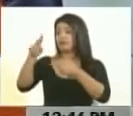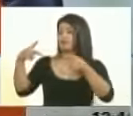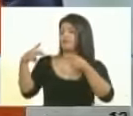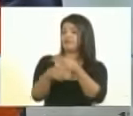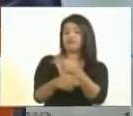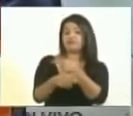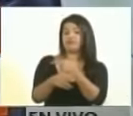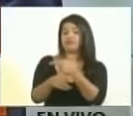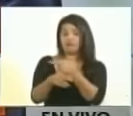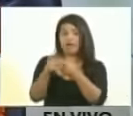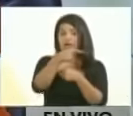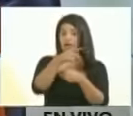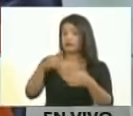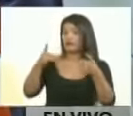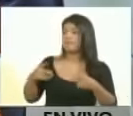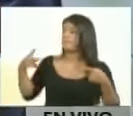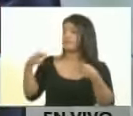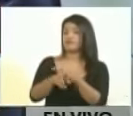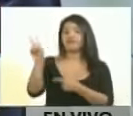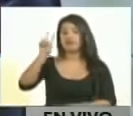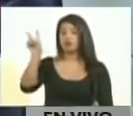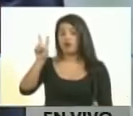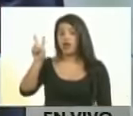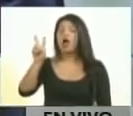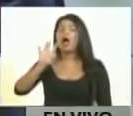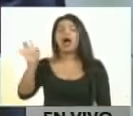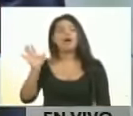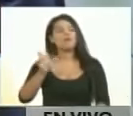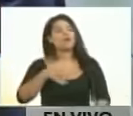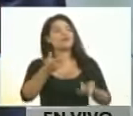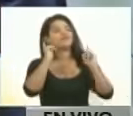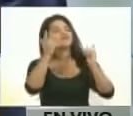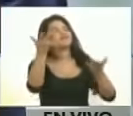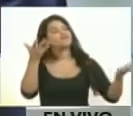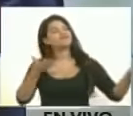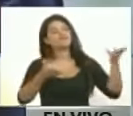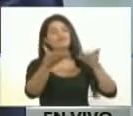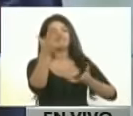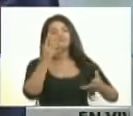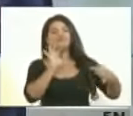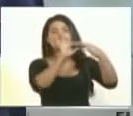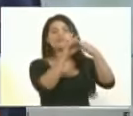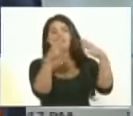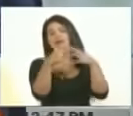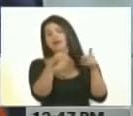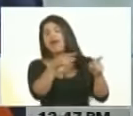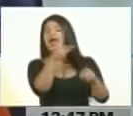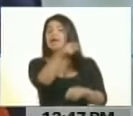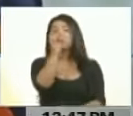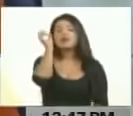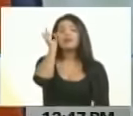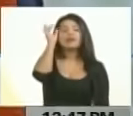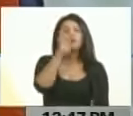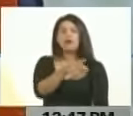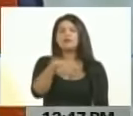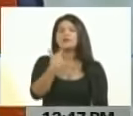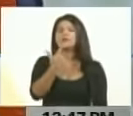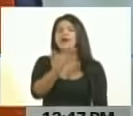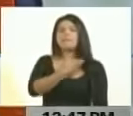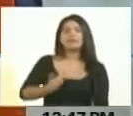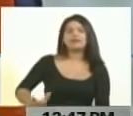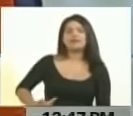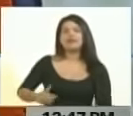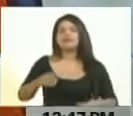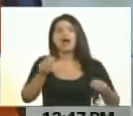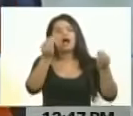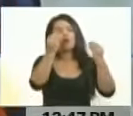ha ejercido la presidencia pro tempore de Mercosur, inventaron algo completamente ilegal como fue una presidencia